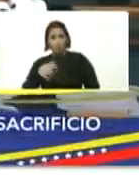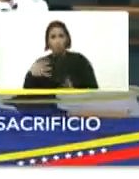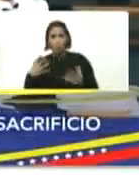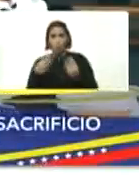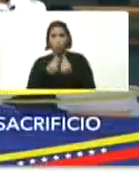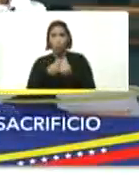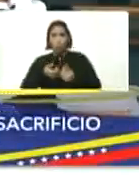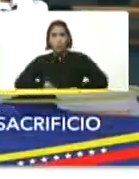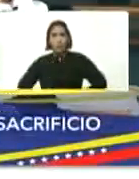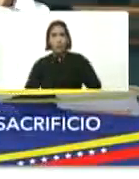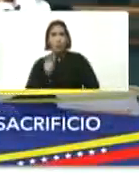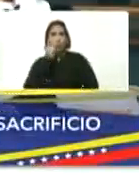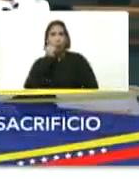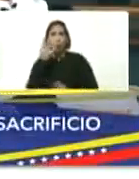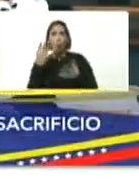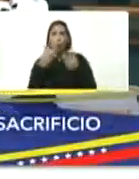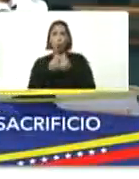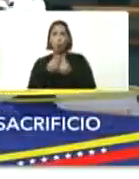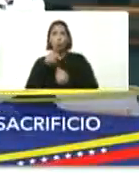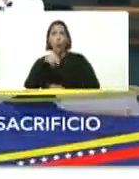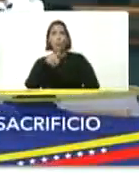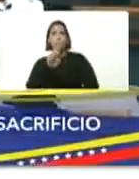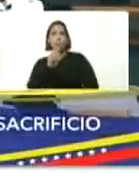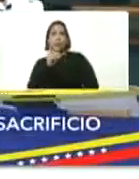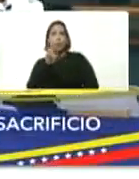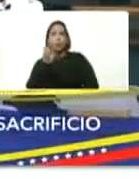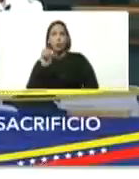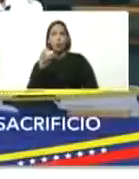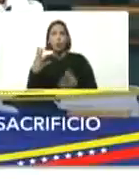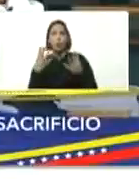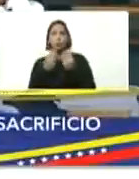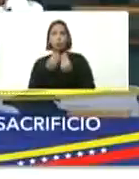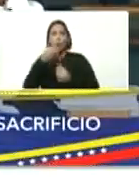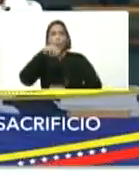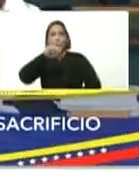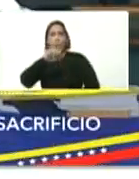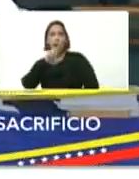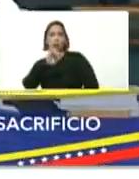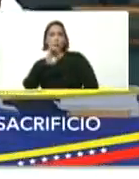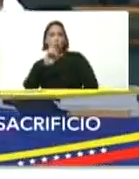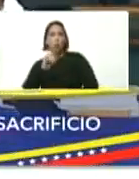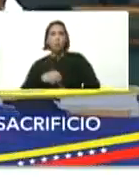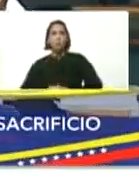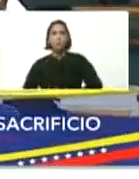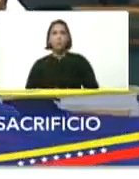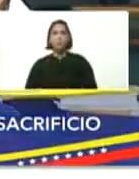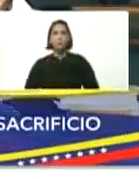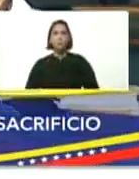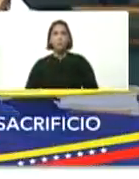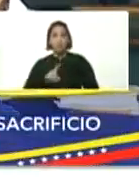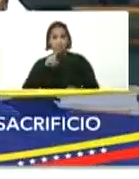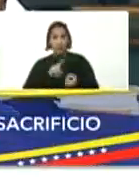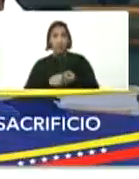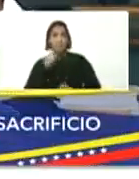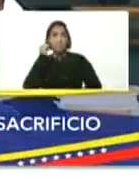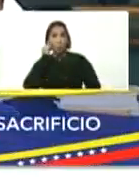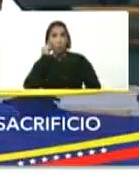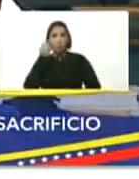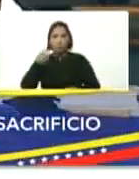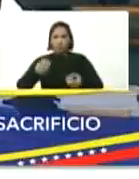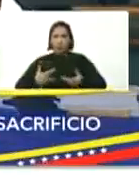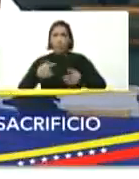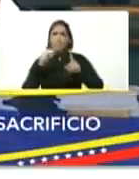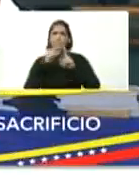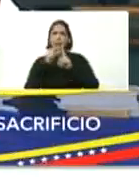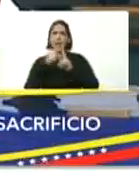hijo, junto a Carvajalino, junto a Mario Silva, su esposa, nos dé una